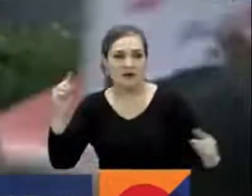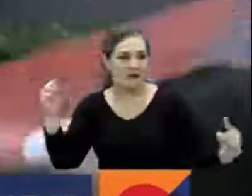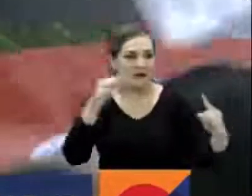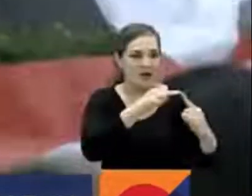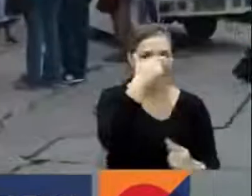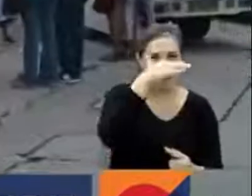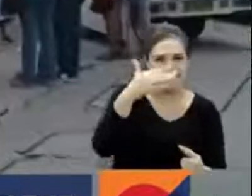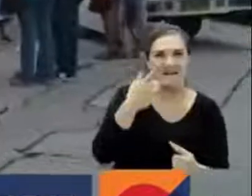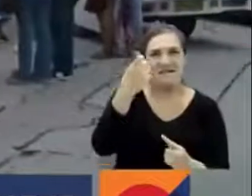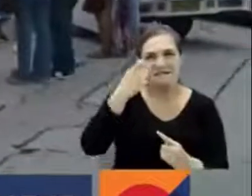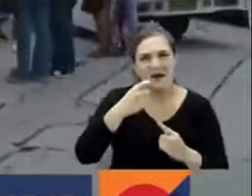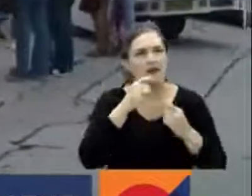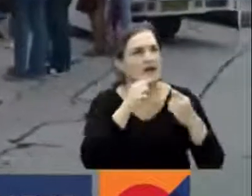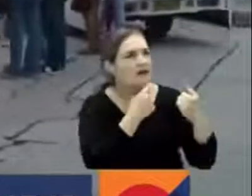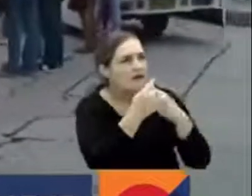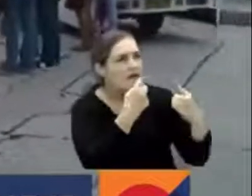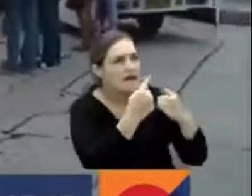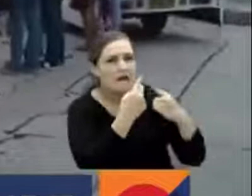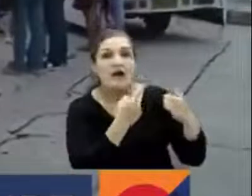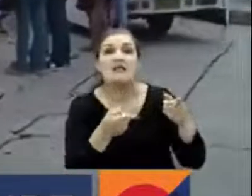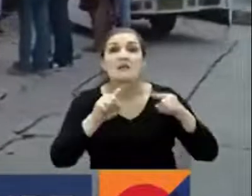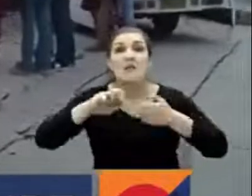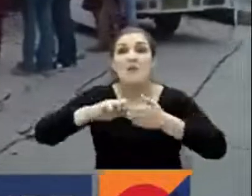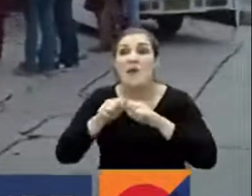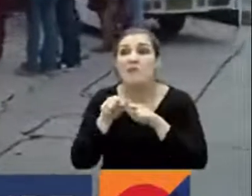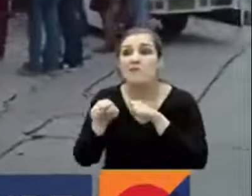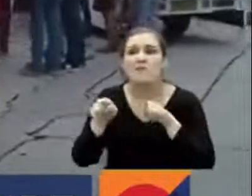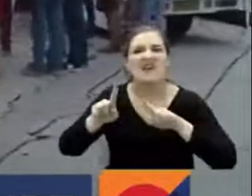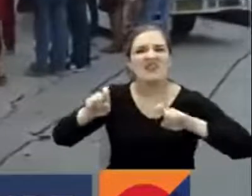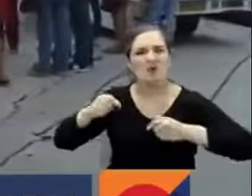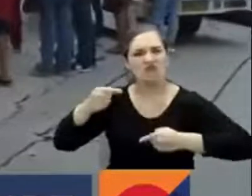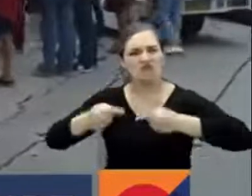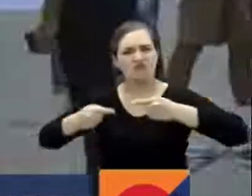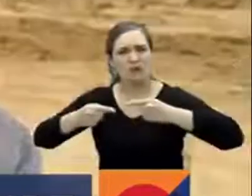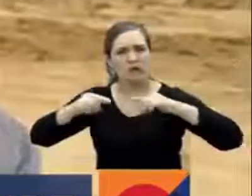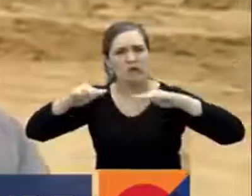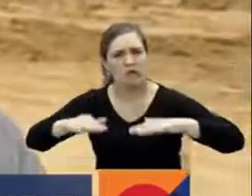solucionar problemáticas que están poniendo en jaque la competitividad.